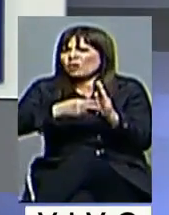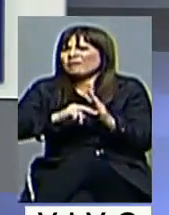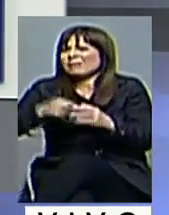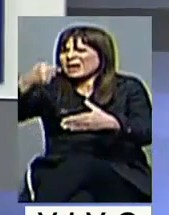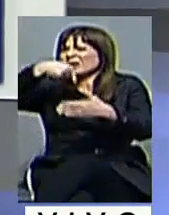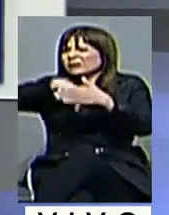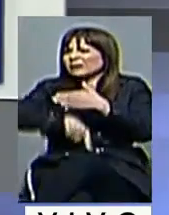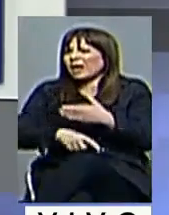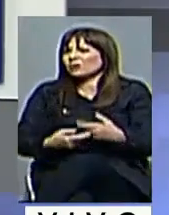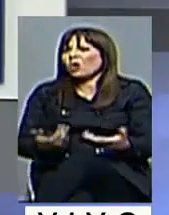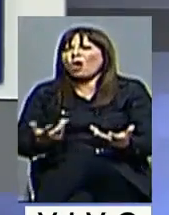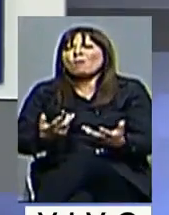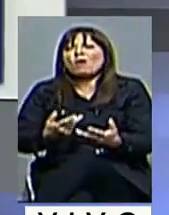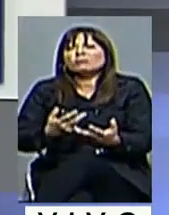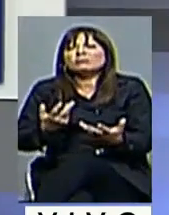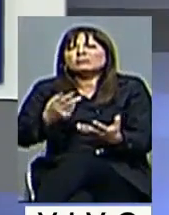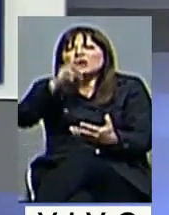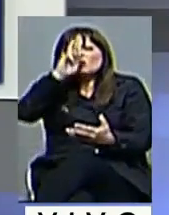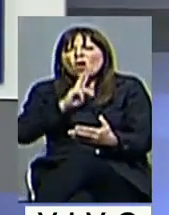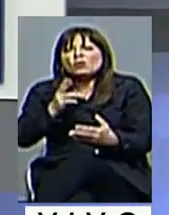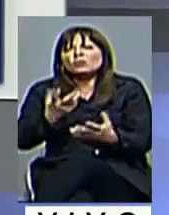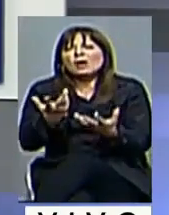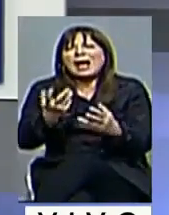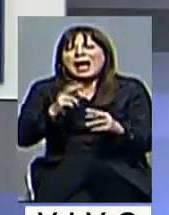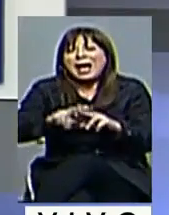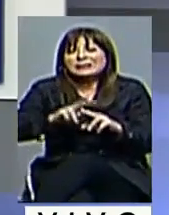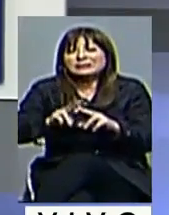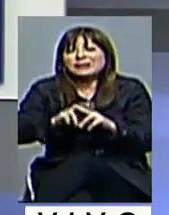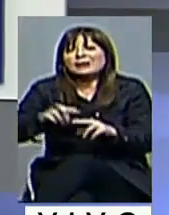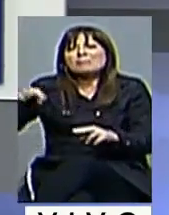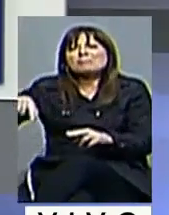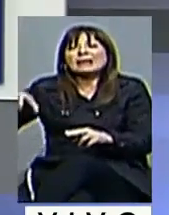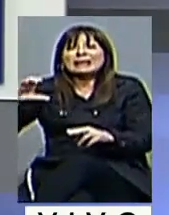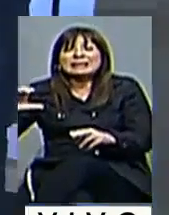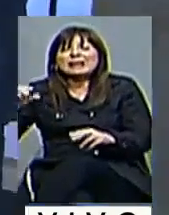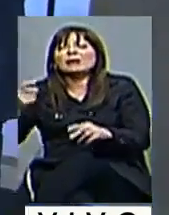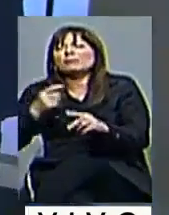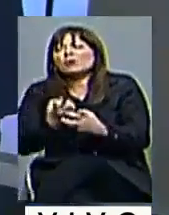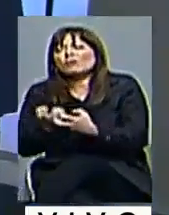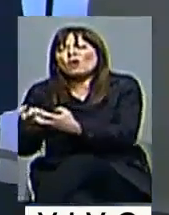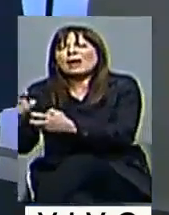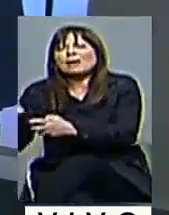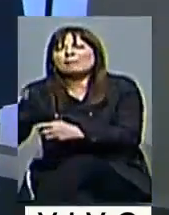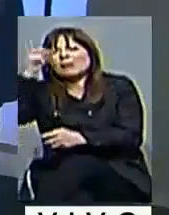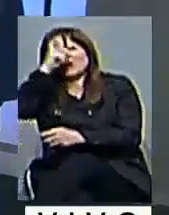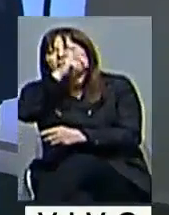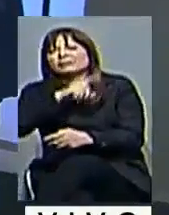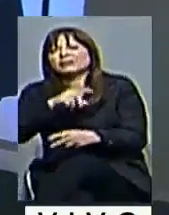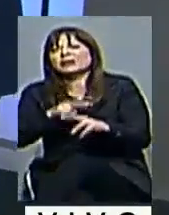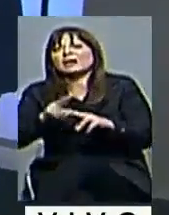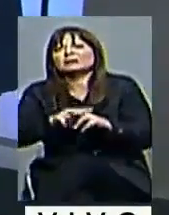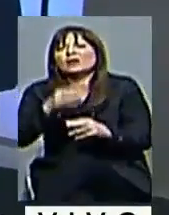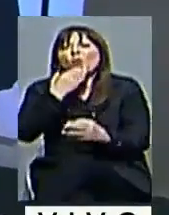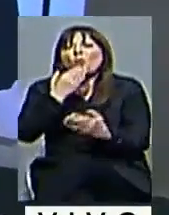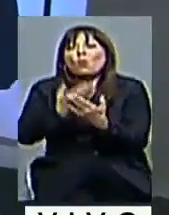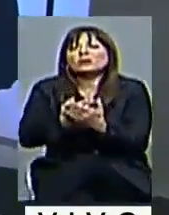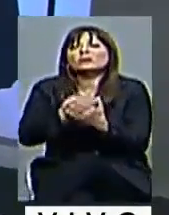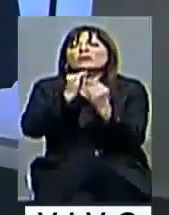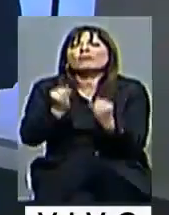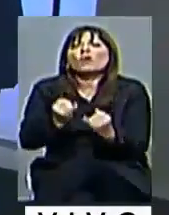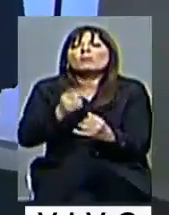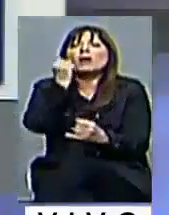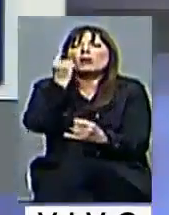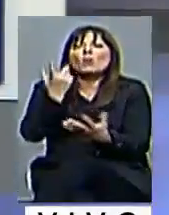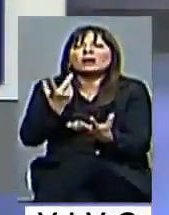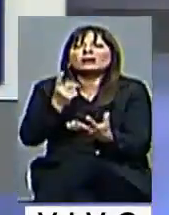Hace que el rol que deba asumir el Partido Comunista o que pretenda asumir el Partido Comunista sea aún más difícil de establecer cuándo y de qué manera, porque